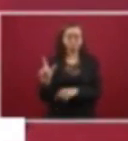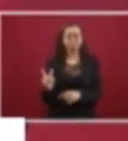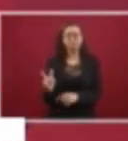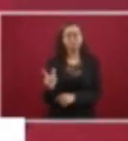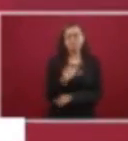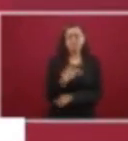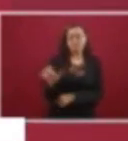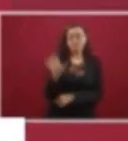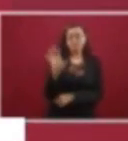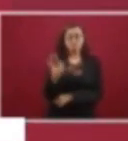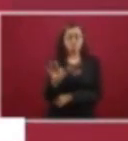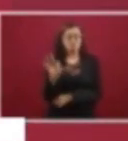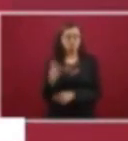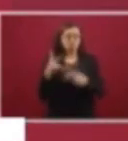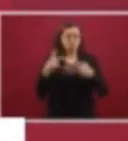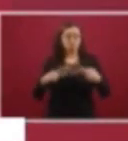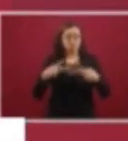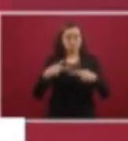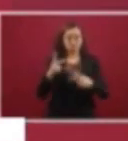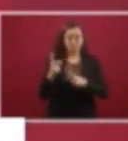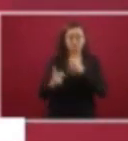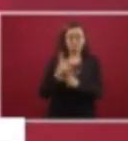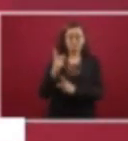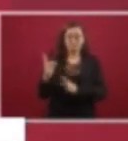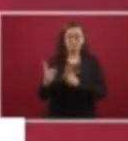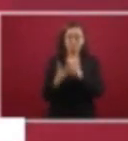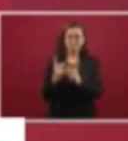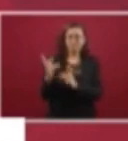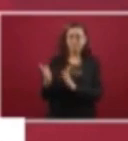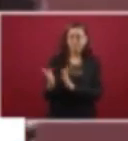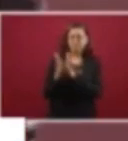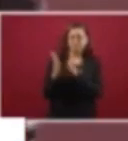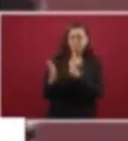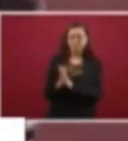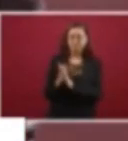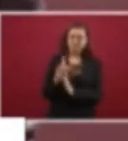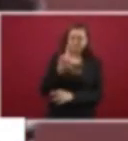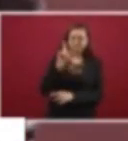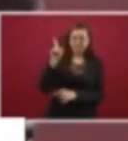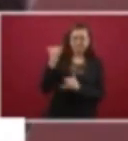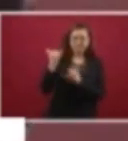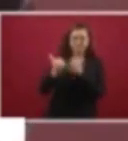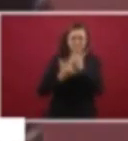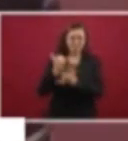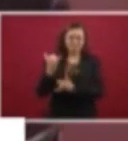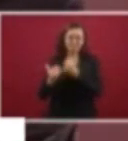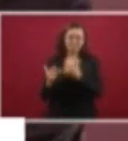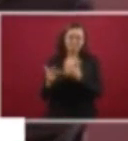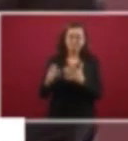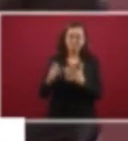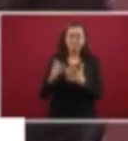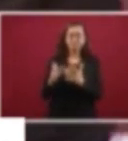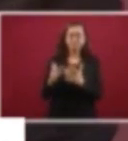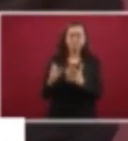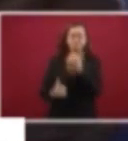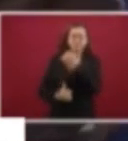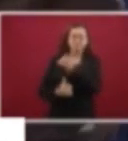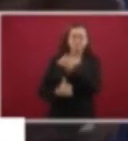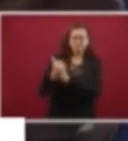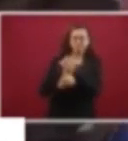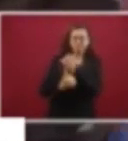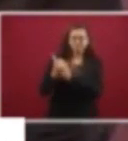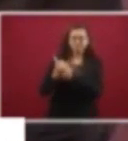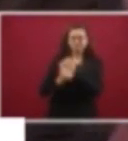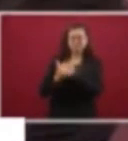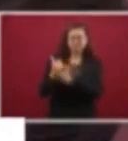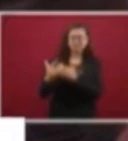pasa después? ¿Y qué pasa con los que no fueron a Panamericanos y están listos para ir a Olímpicos? ¿Y qué pasa con los que no van a ir a los Juegos Olímpicos porque